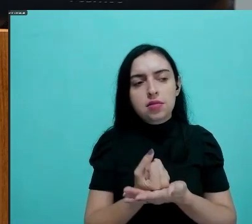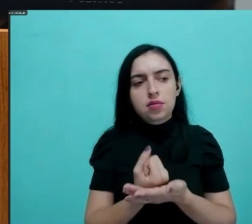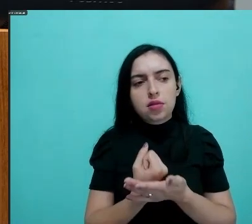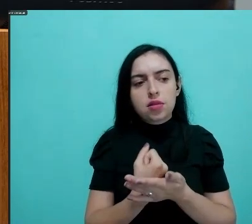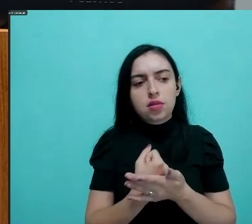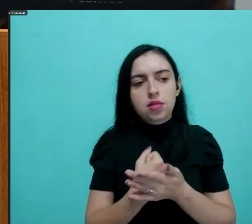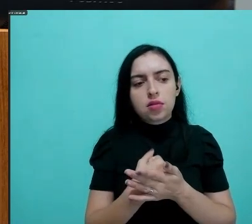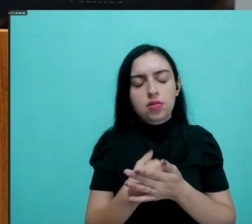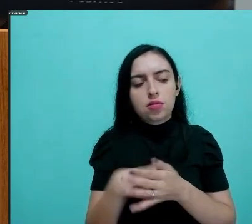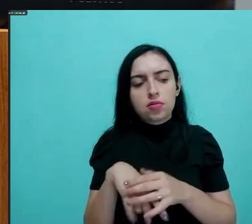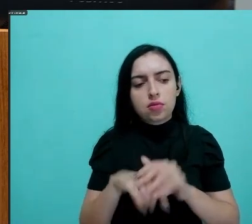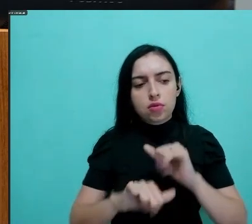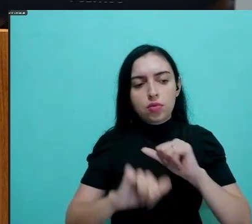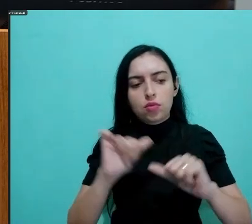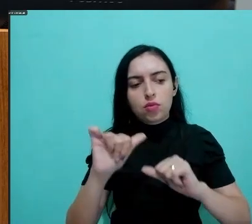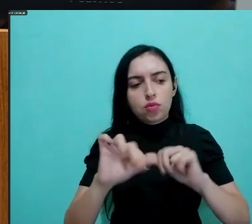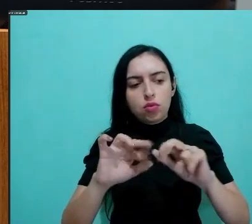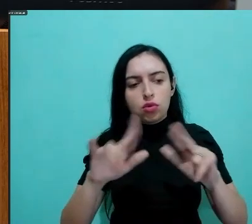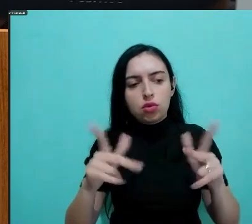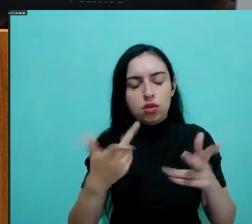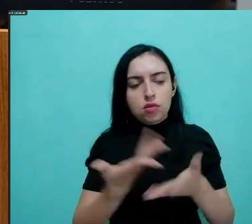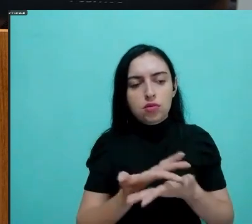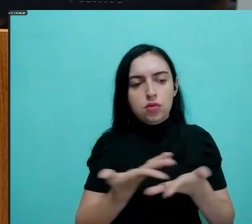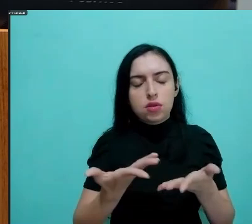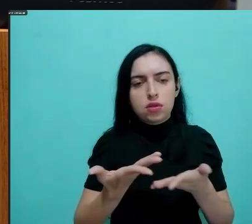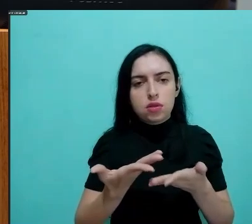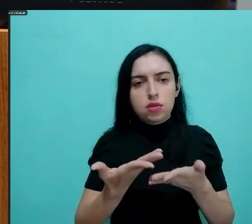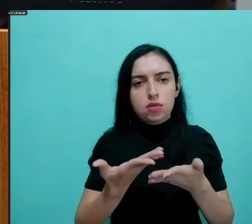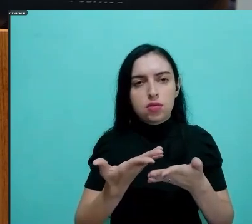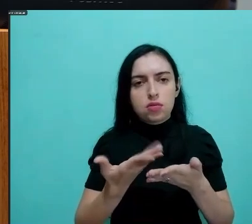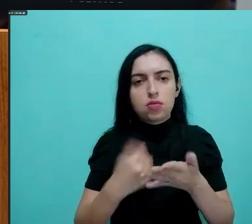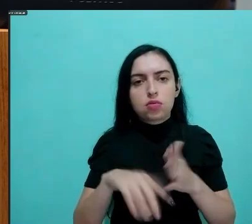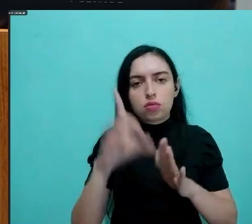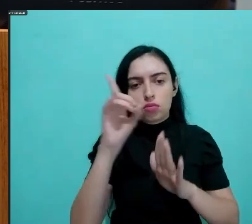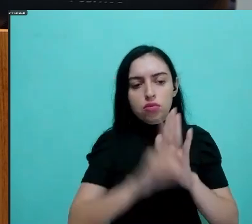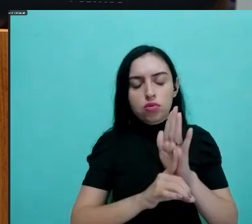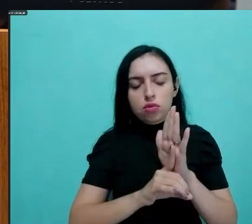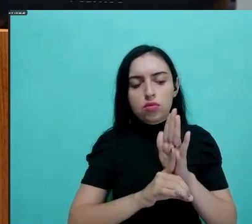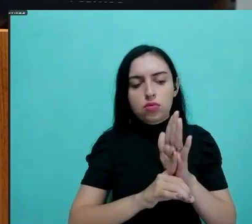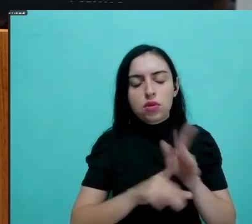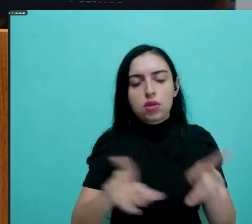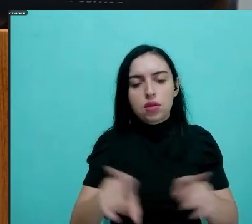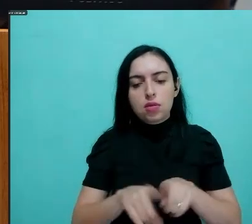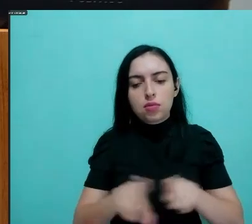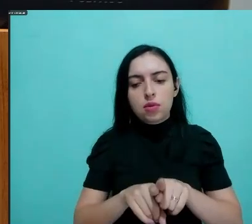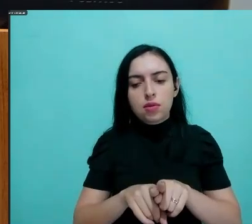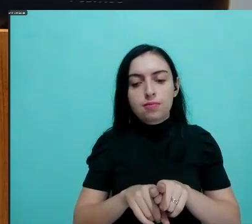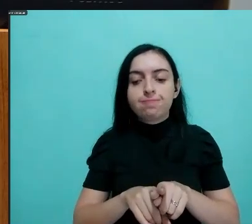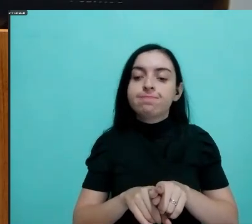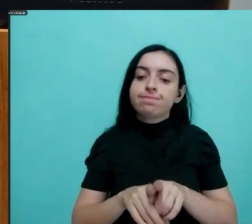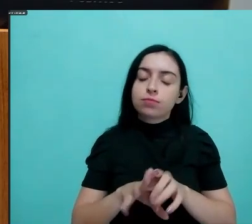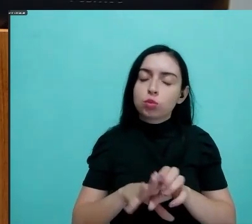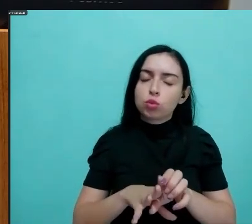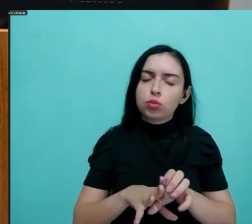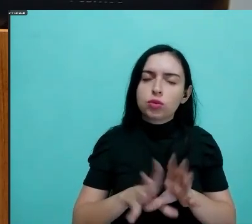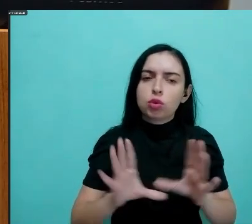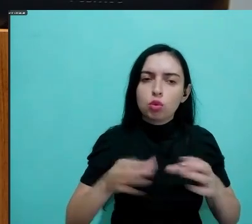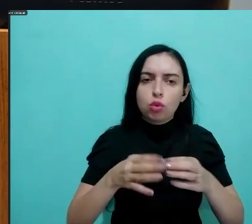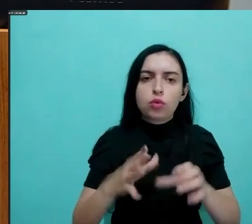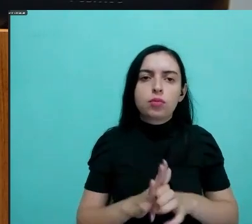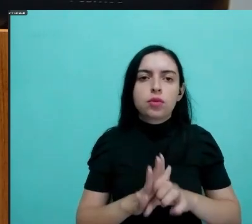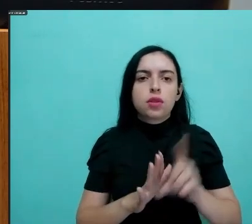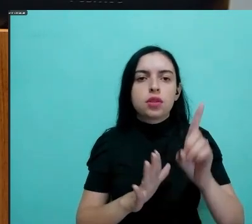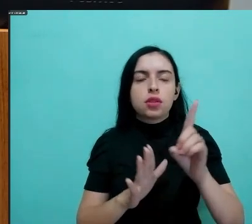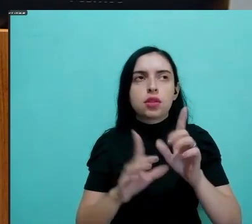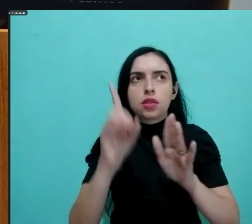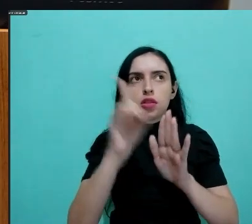adoptaran provisiones con la derecha e incluso con la extrema derecha. Y